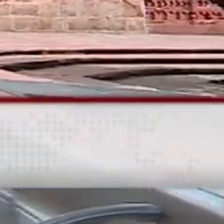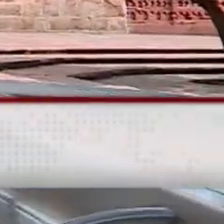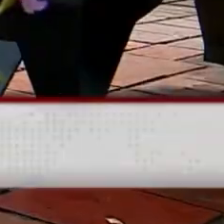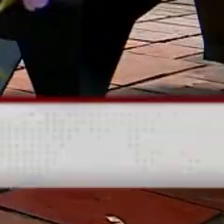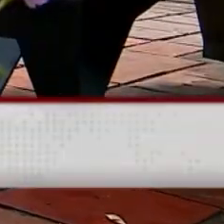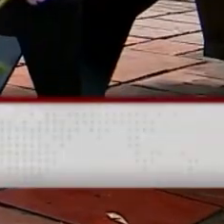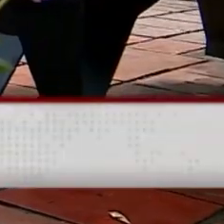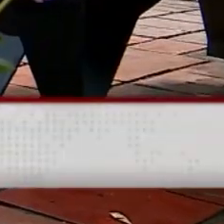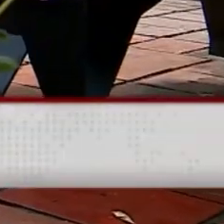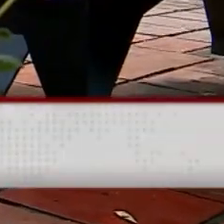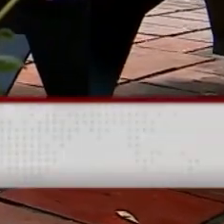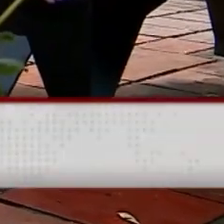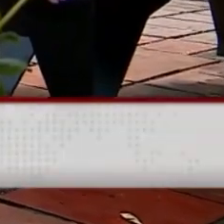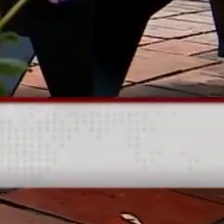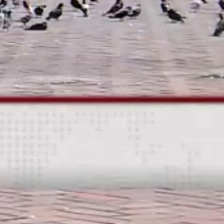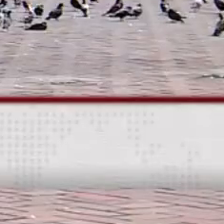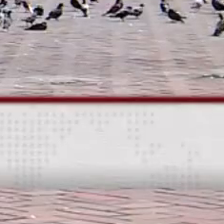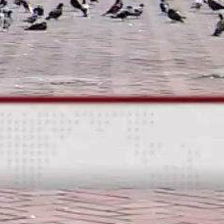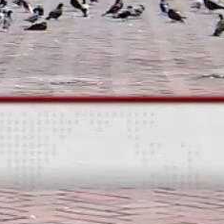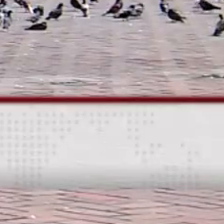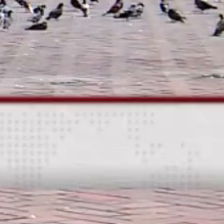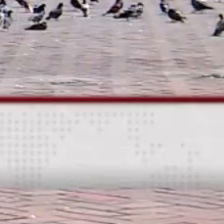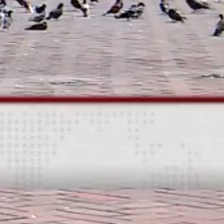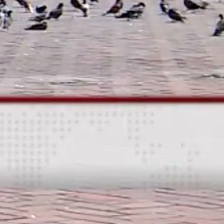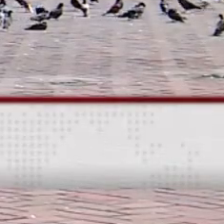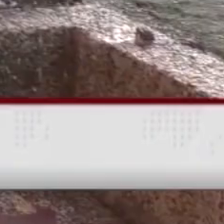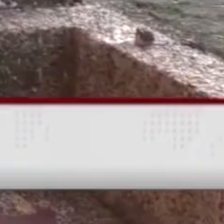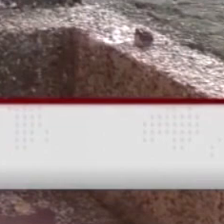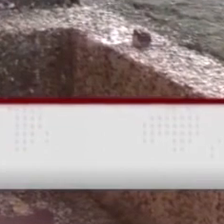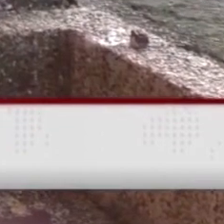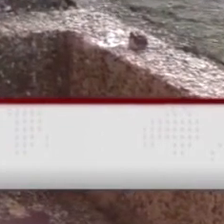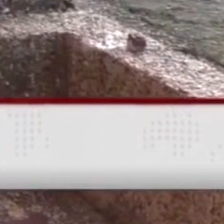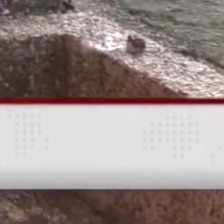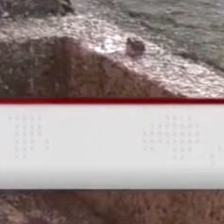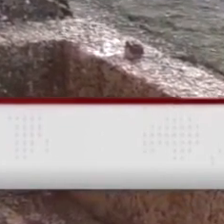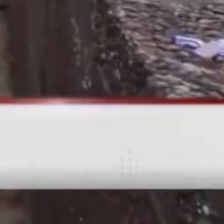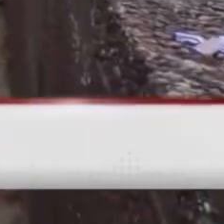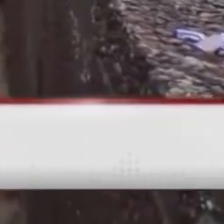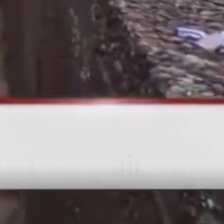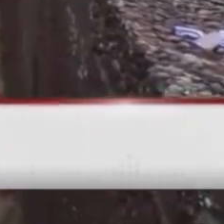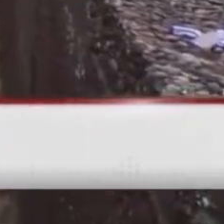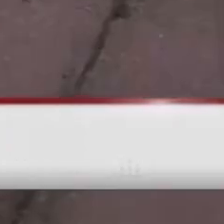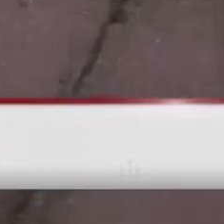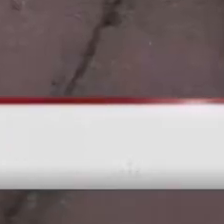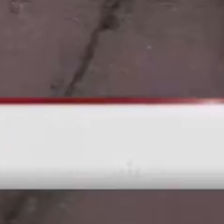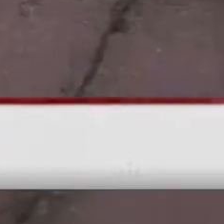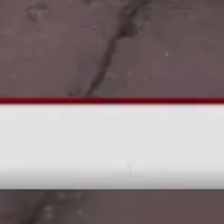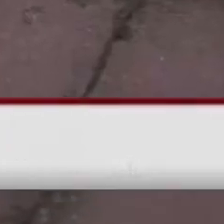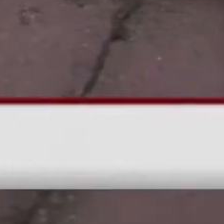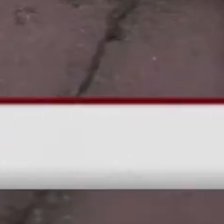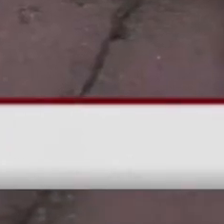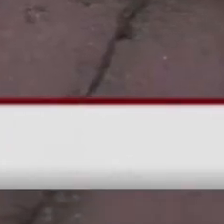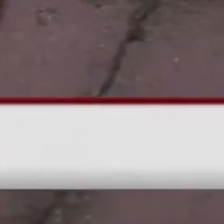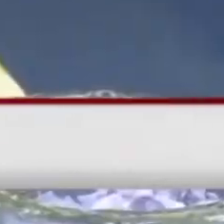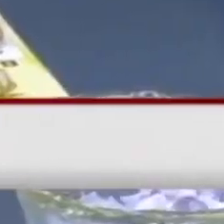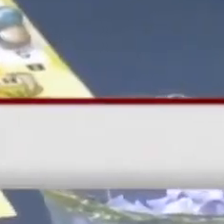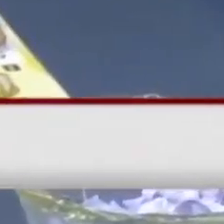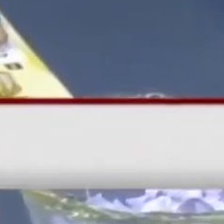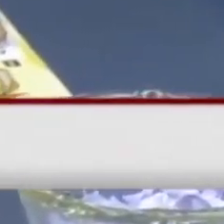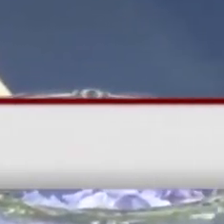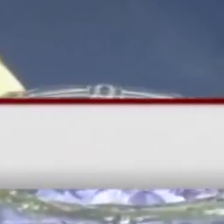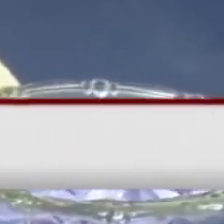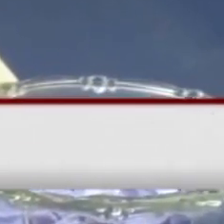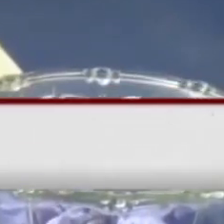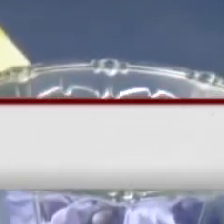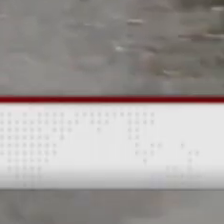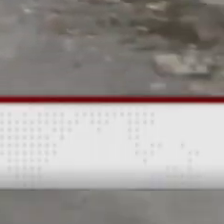que son llevadas a cabo para evitar la propagación del COVID-19. ¡Bingo! Una novedad. Si bien en el Chocó no hay casos